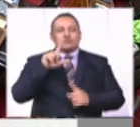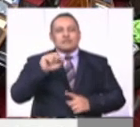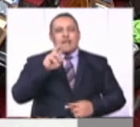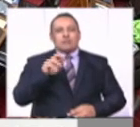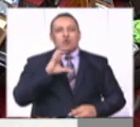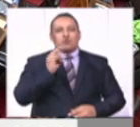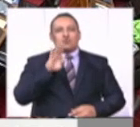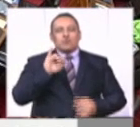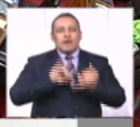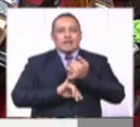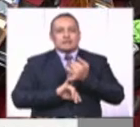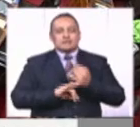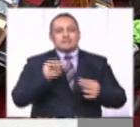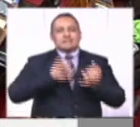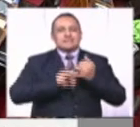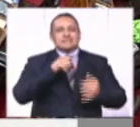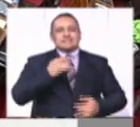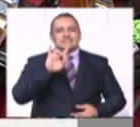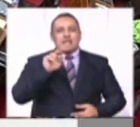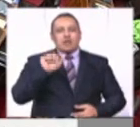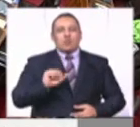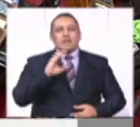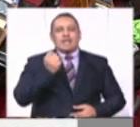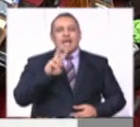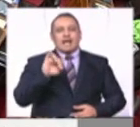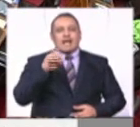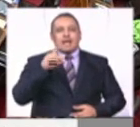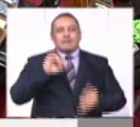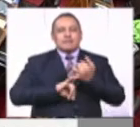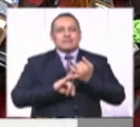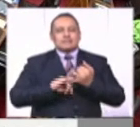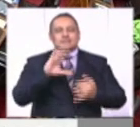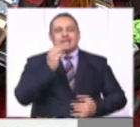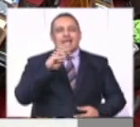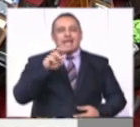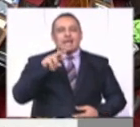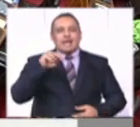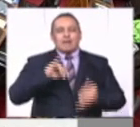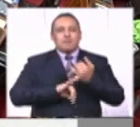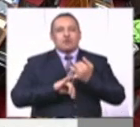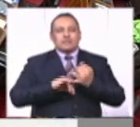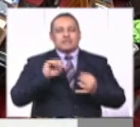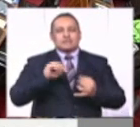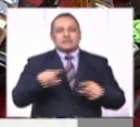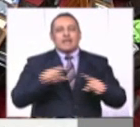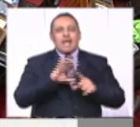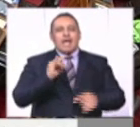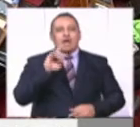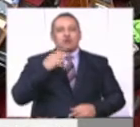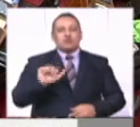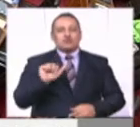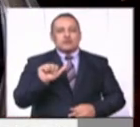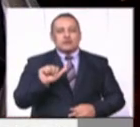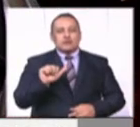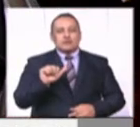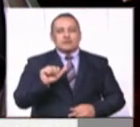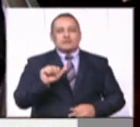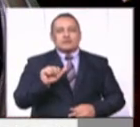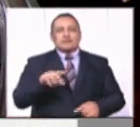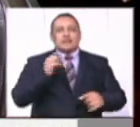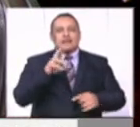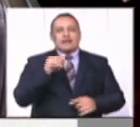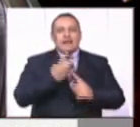cubas salhuana cabides camones oriano Acuña Peralta María